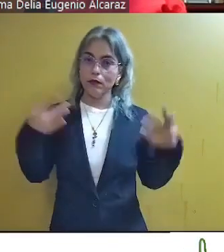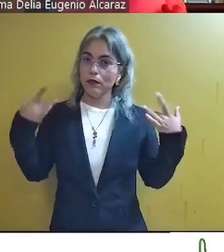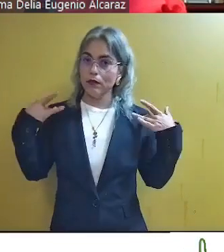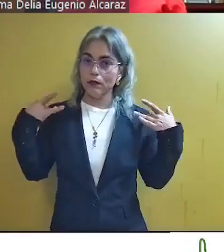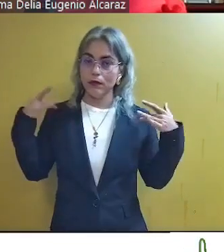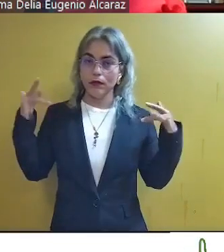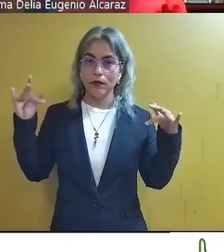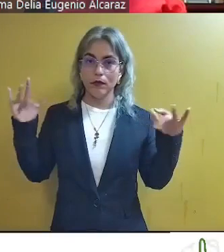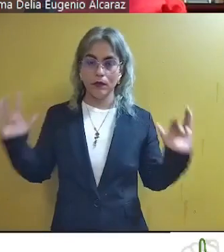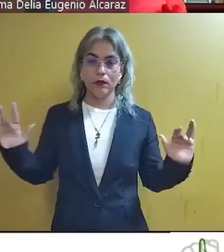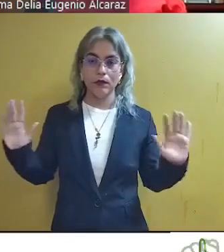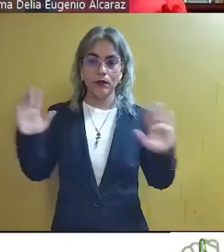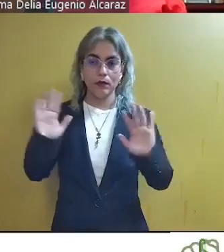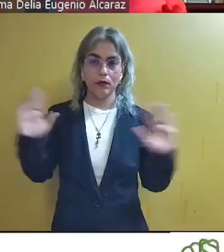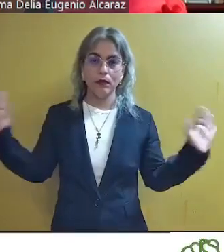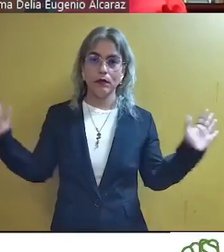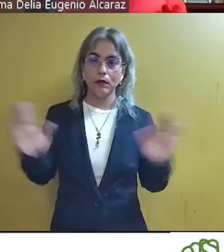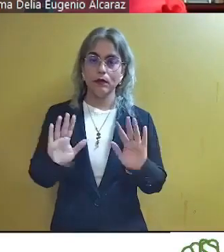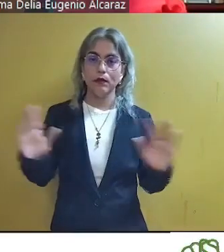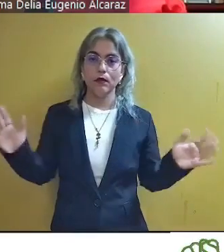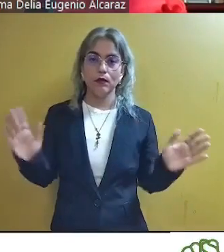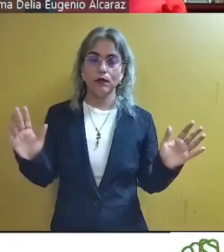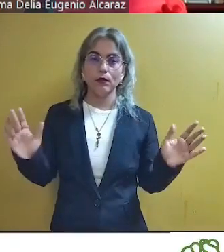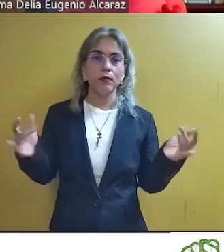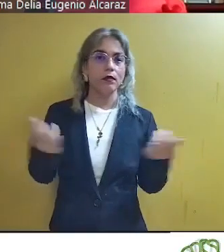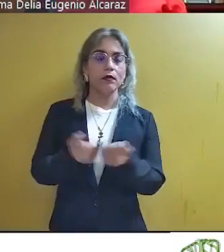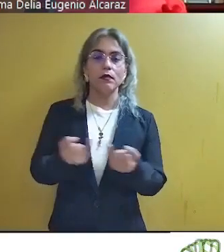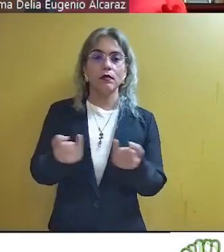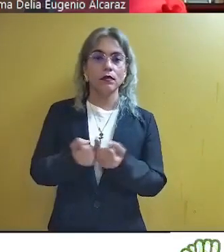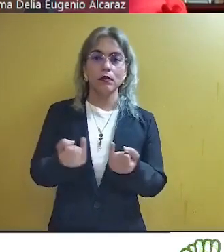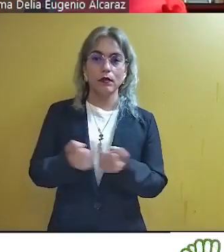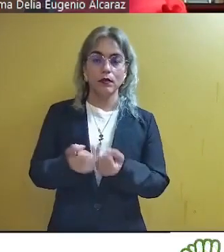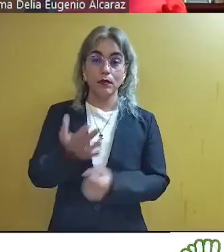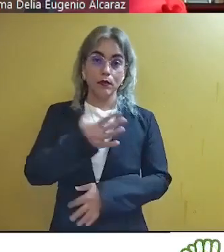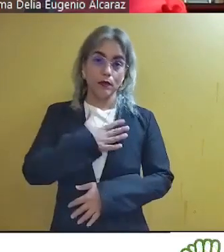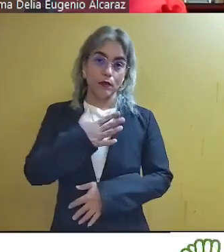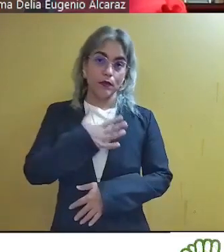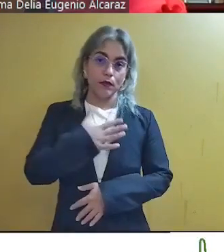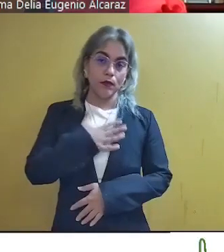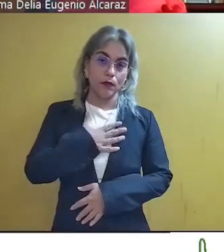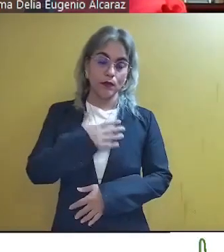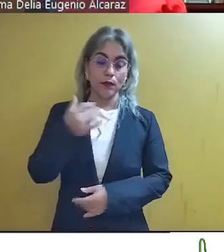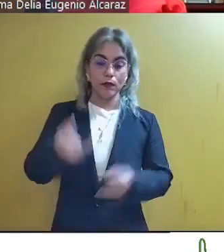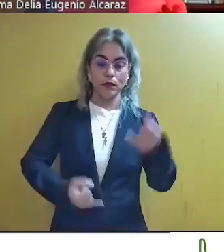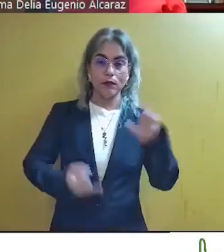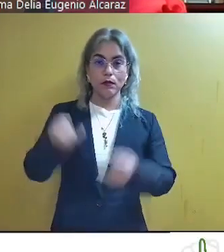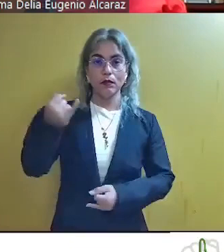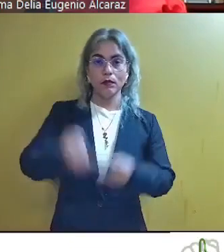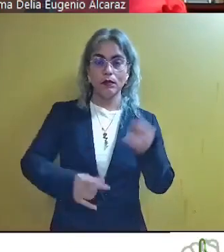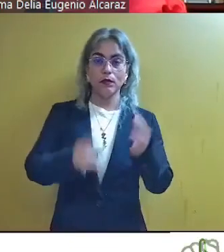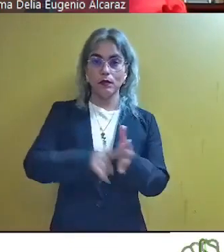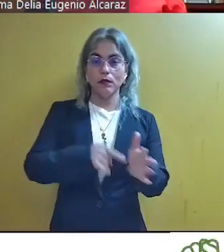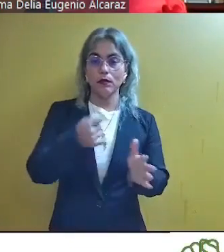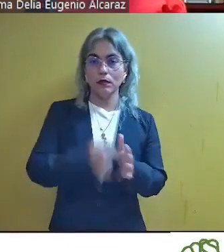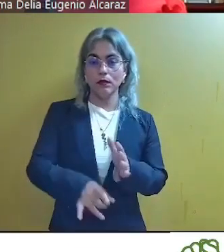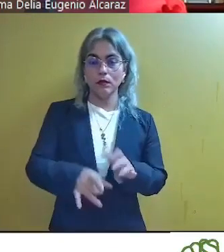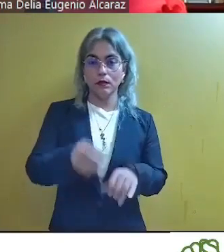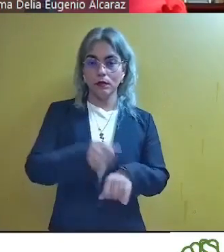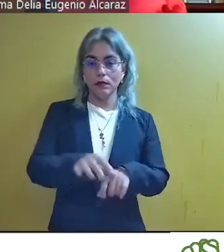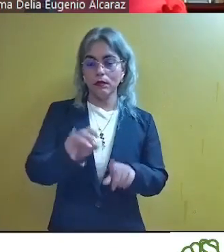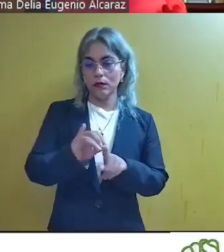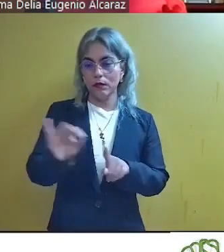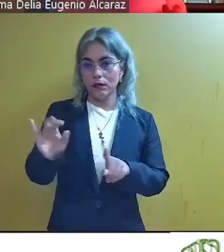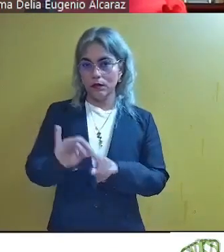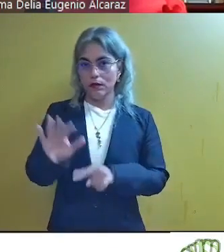por congruencia con el voto que emití en el juicio electoral ciudadano 56